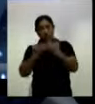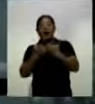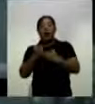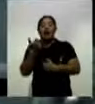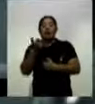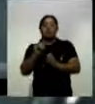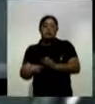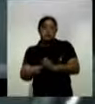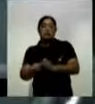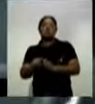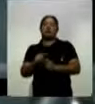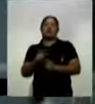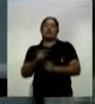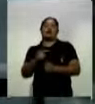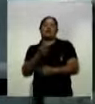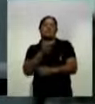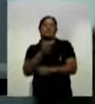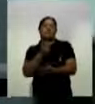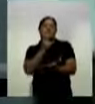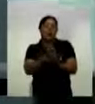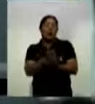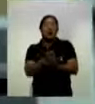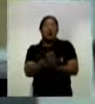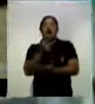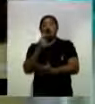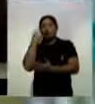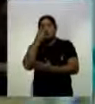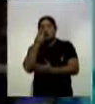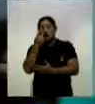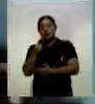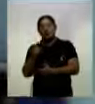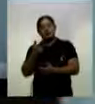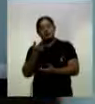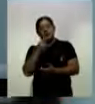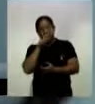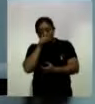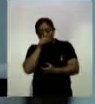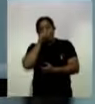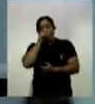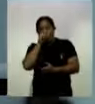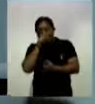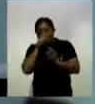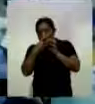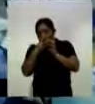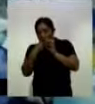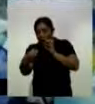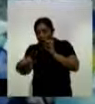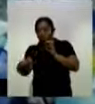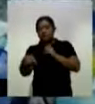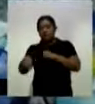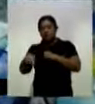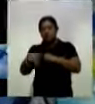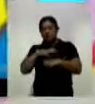costo y fácil de maniobrar que permite indicar en menos de 2 horas a partir de una muestra respiratoria si una persona está o no infectada por el